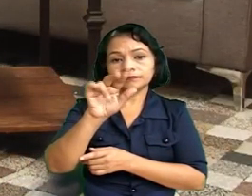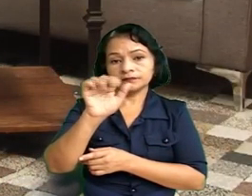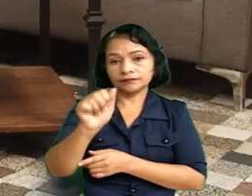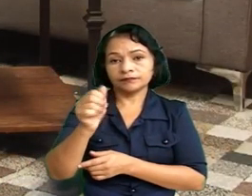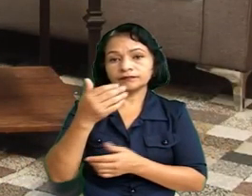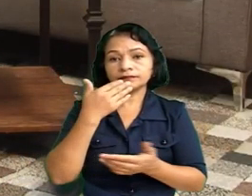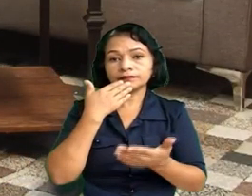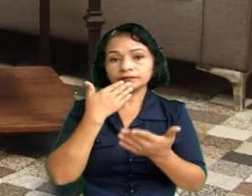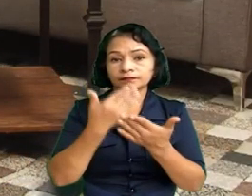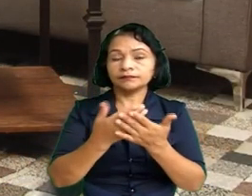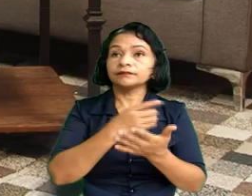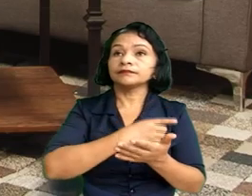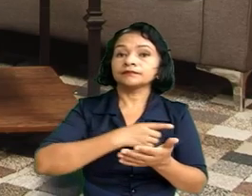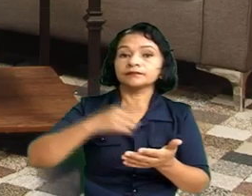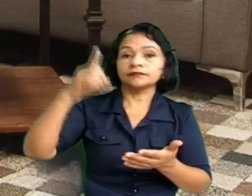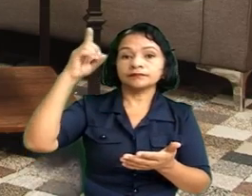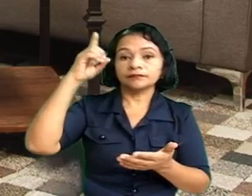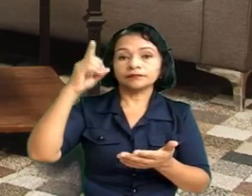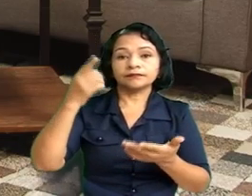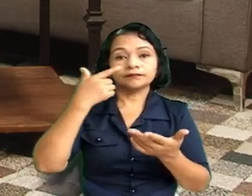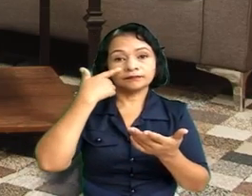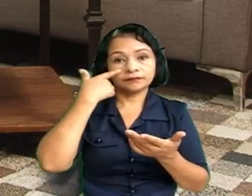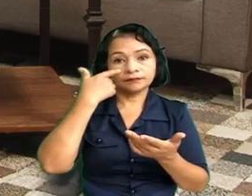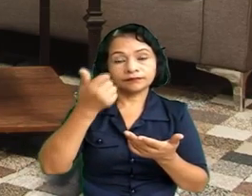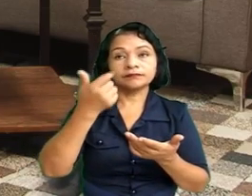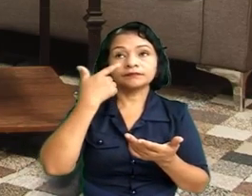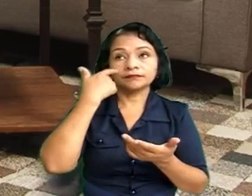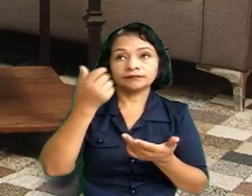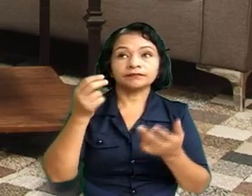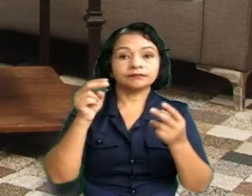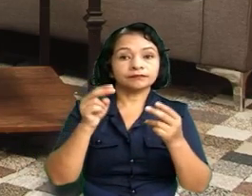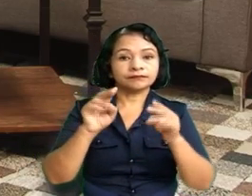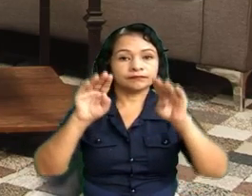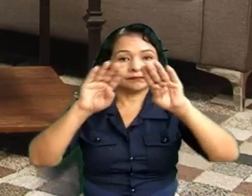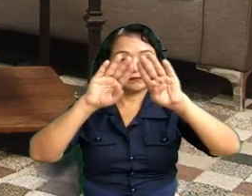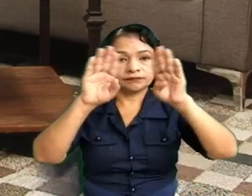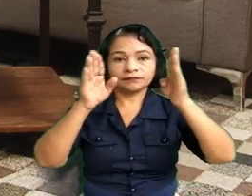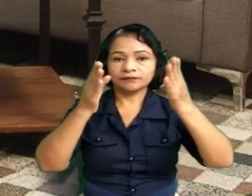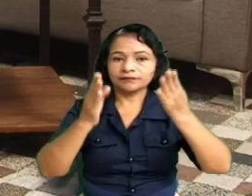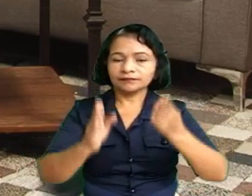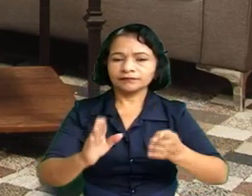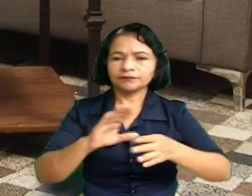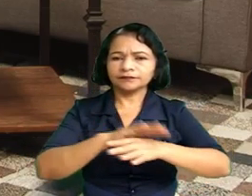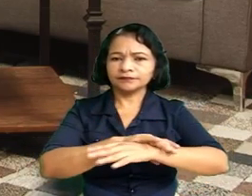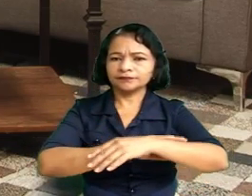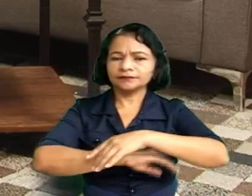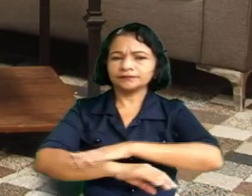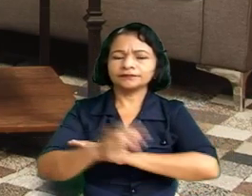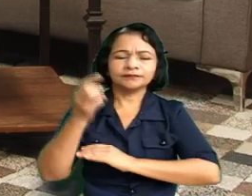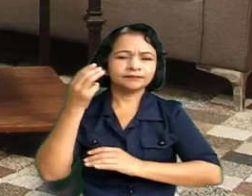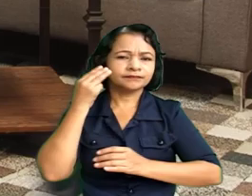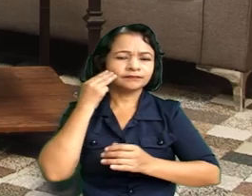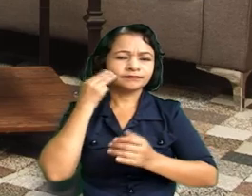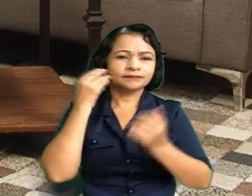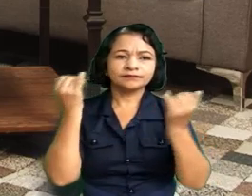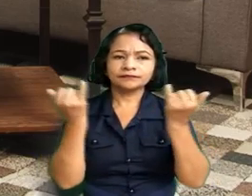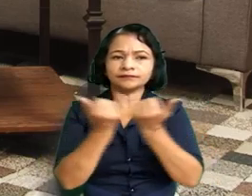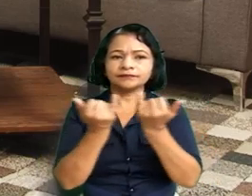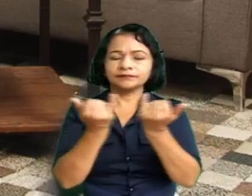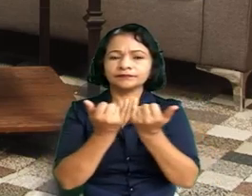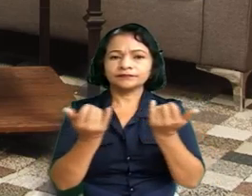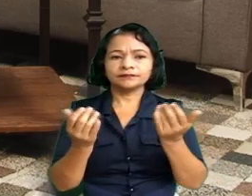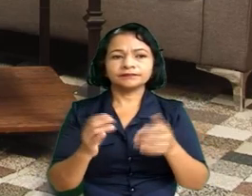Dios haberme dado la oportunidad de conocerla. Es una mujer tierna, valiente, igual que su madre. Y sin duda